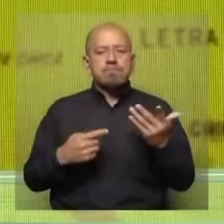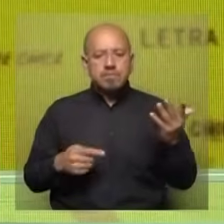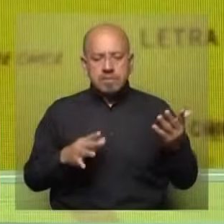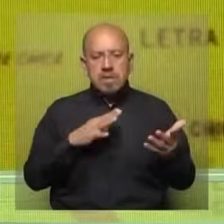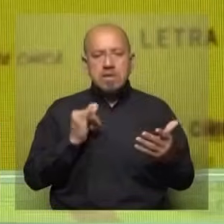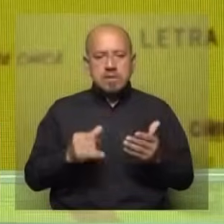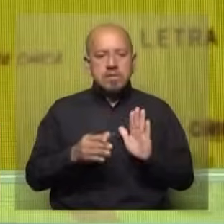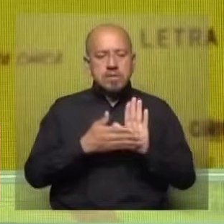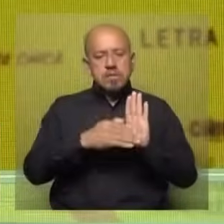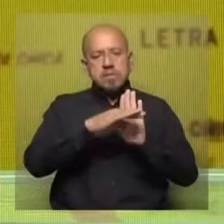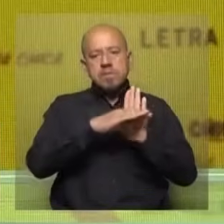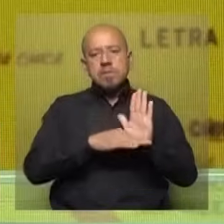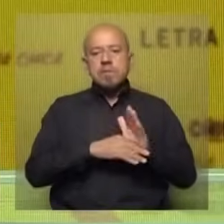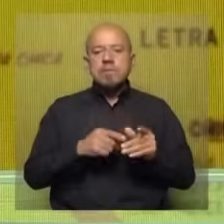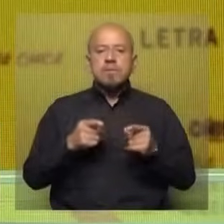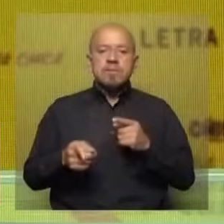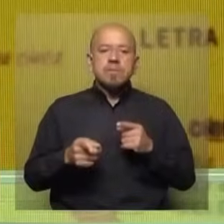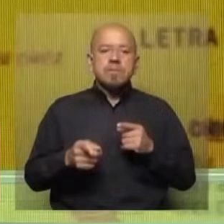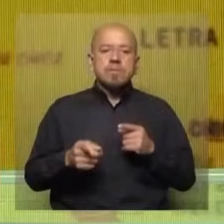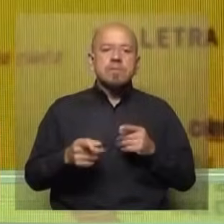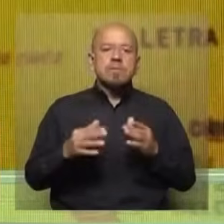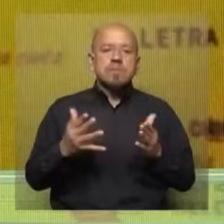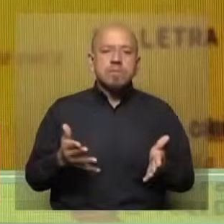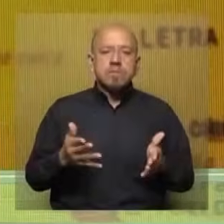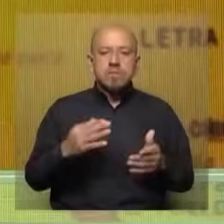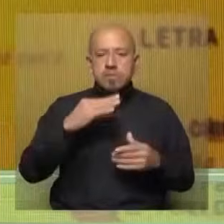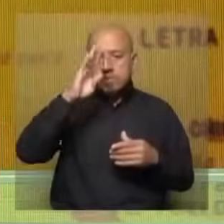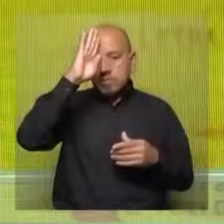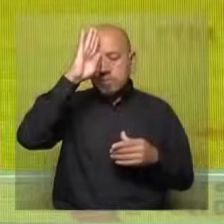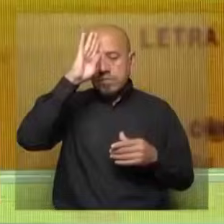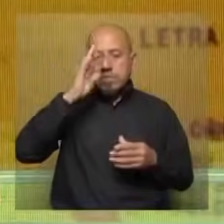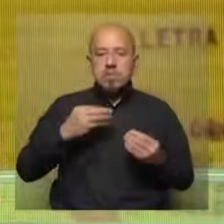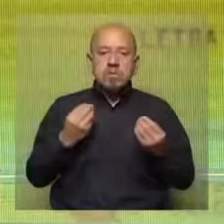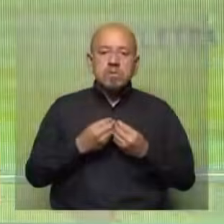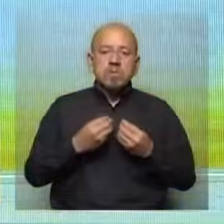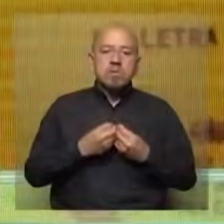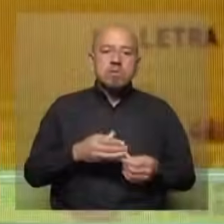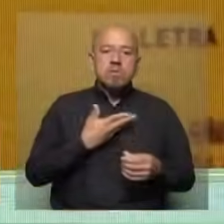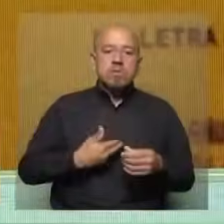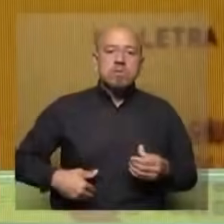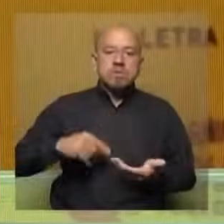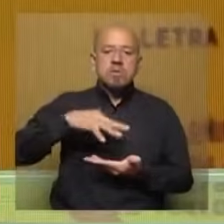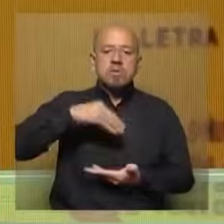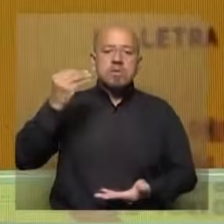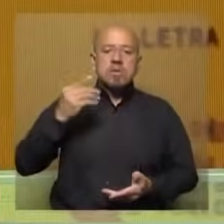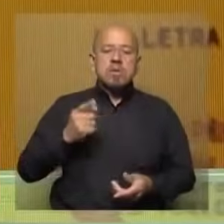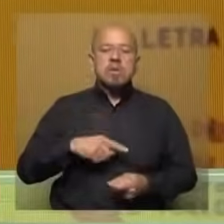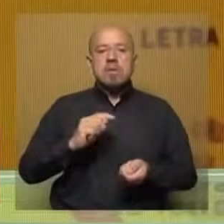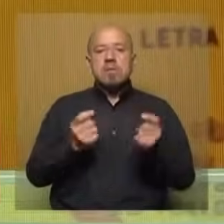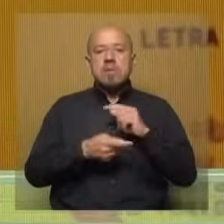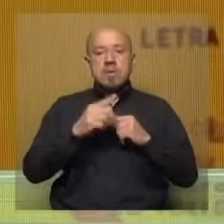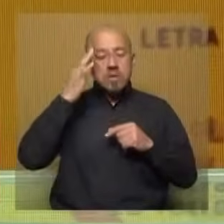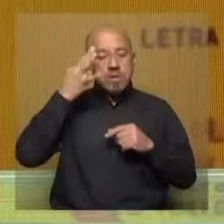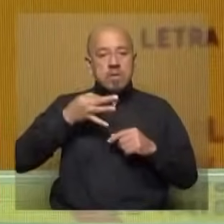Y bueno, en ese sentido aprendí mucho como presidenta de Antel a cambiar la realidad. Logramos